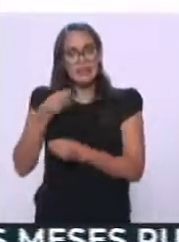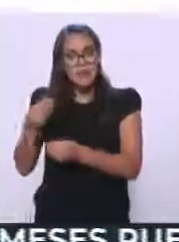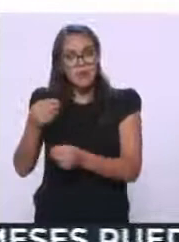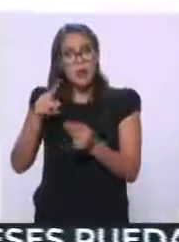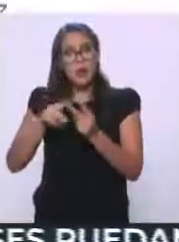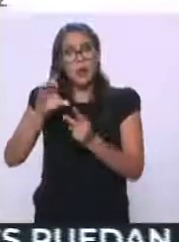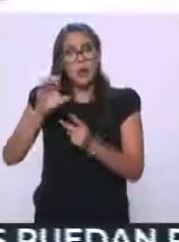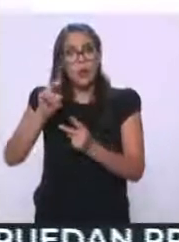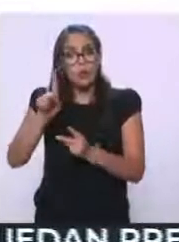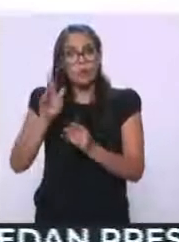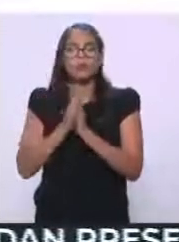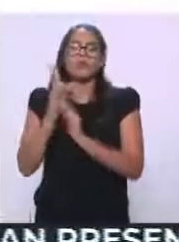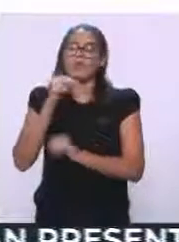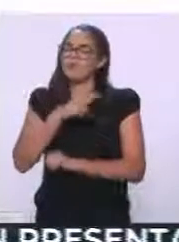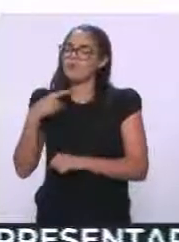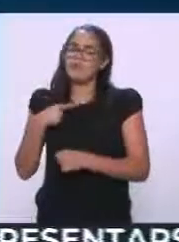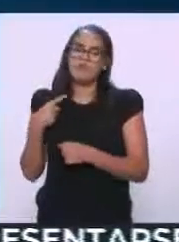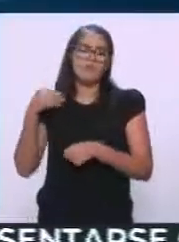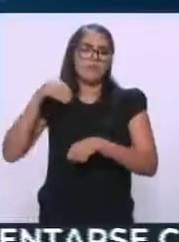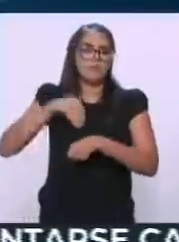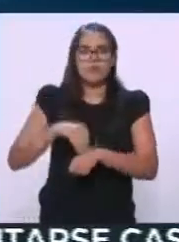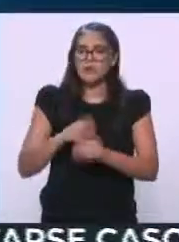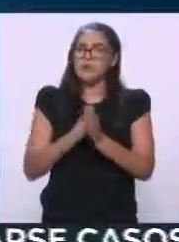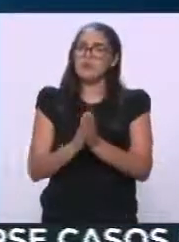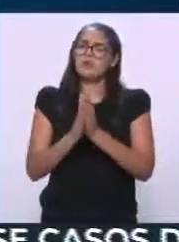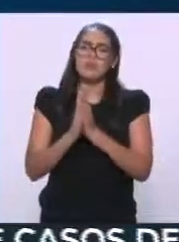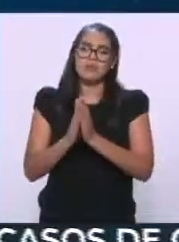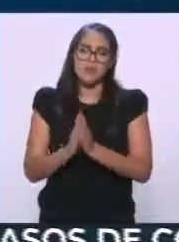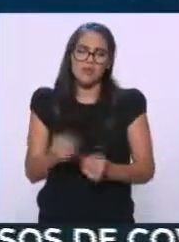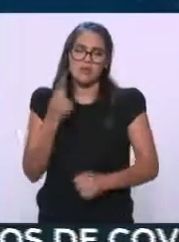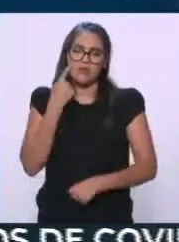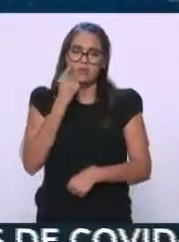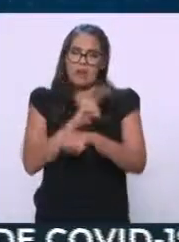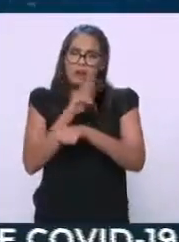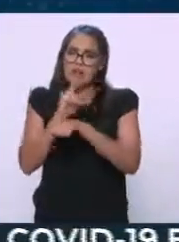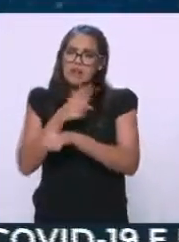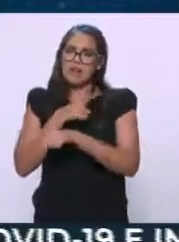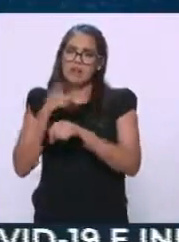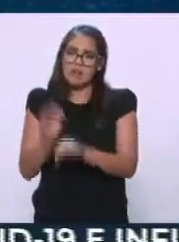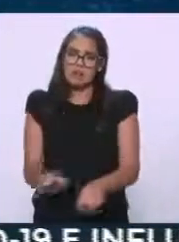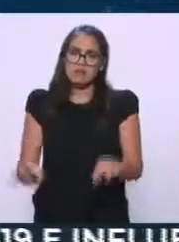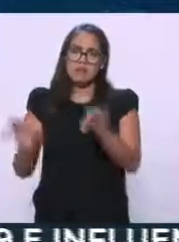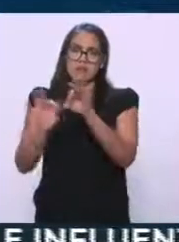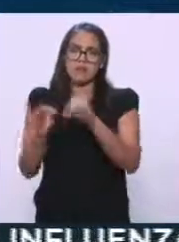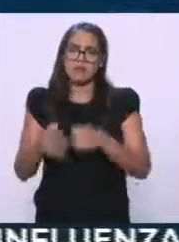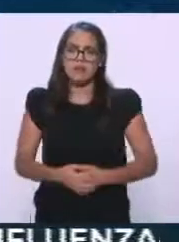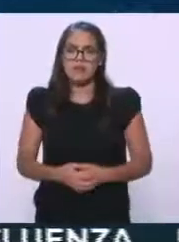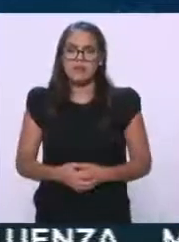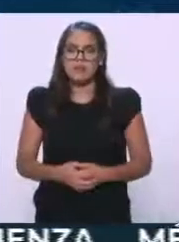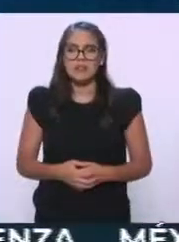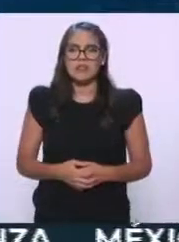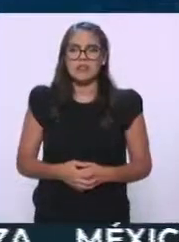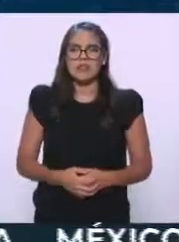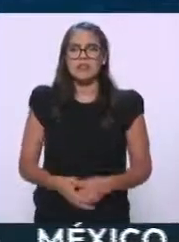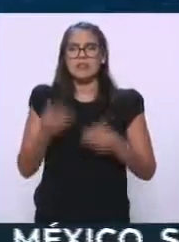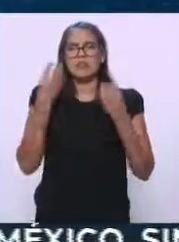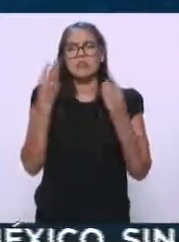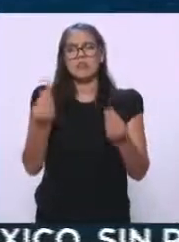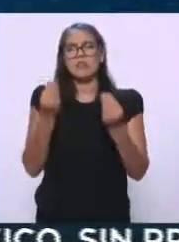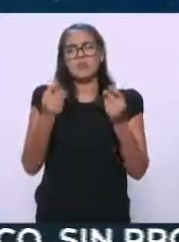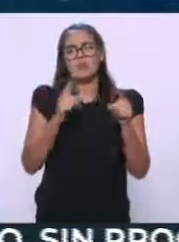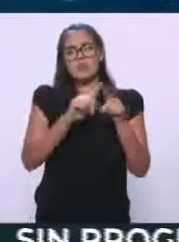pero lamentablemente muchos han caído y seguirán cayendo. Pero un montón de páginas fidedignas te los piden, o sea,